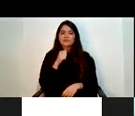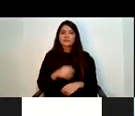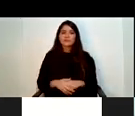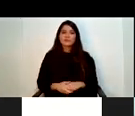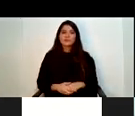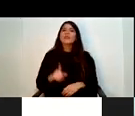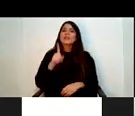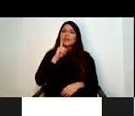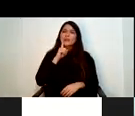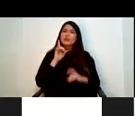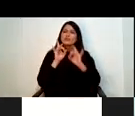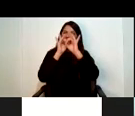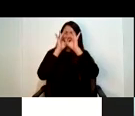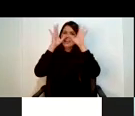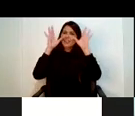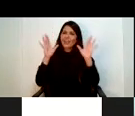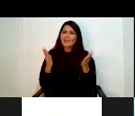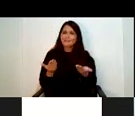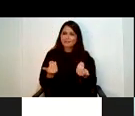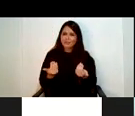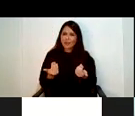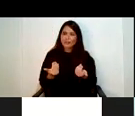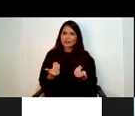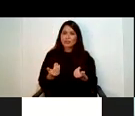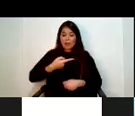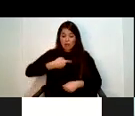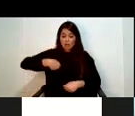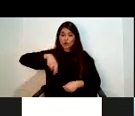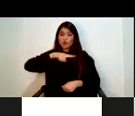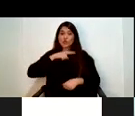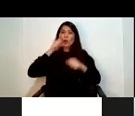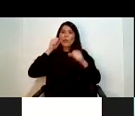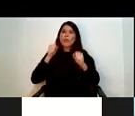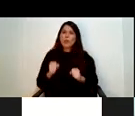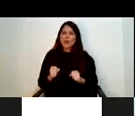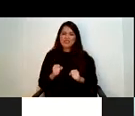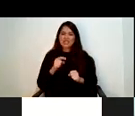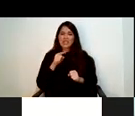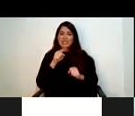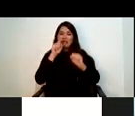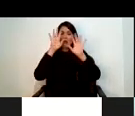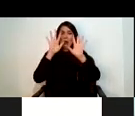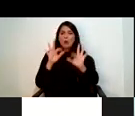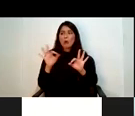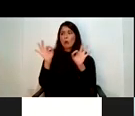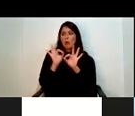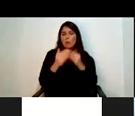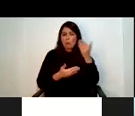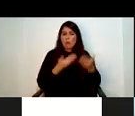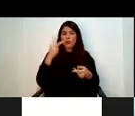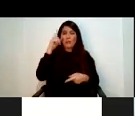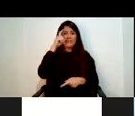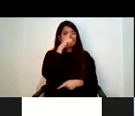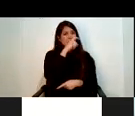Y tenemos que tener claridad de que lo que para nosotros puede ser una conducta problemática, puede ser de que